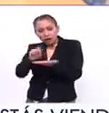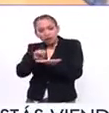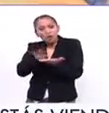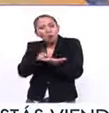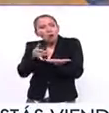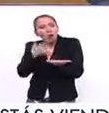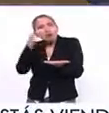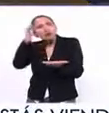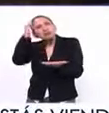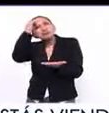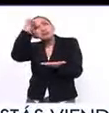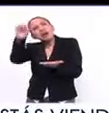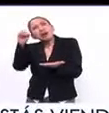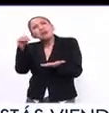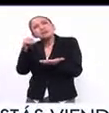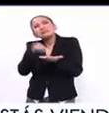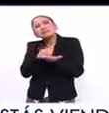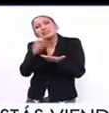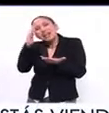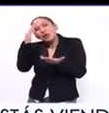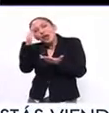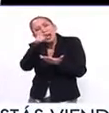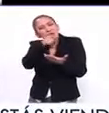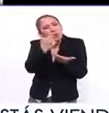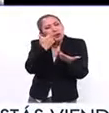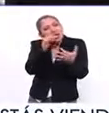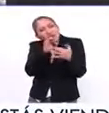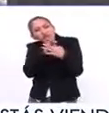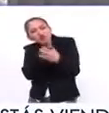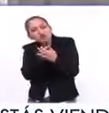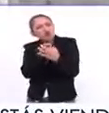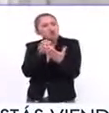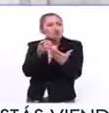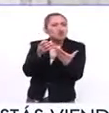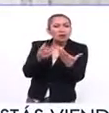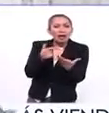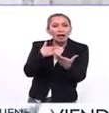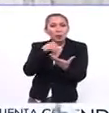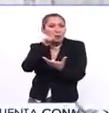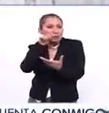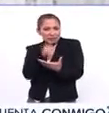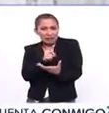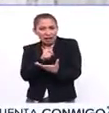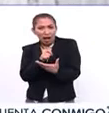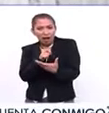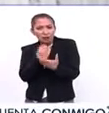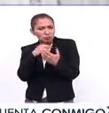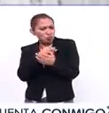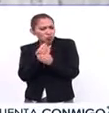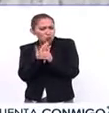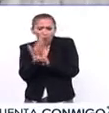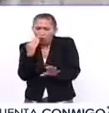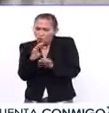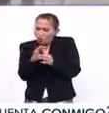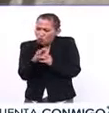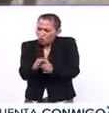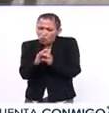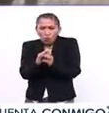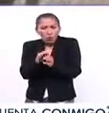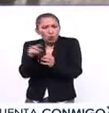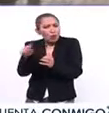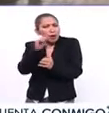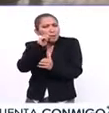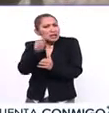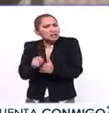tiene una nostalgia por como momentos intensos. Yo creo que estas amistades que fueron tan queridos, que además